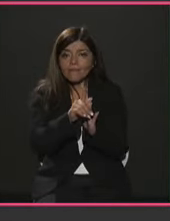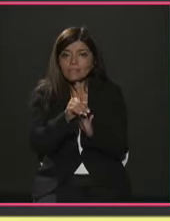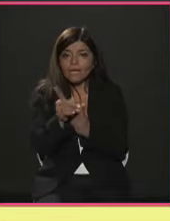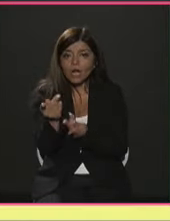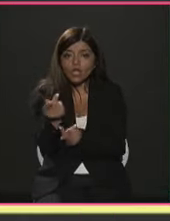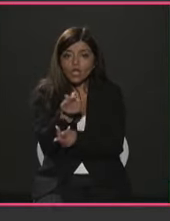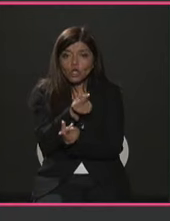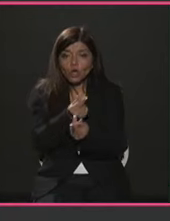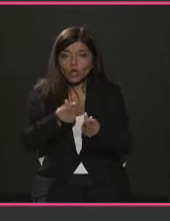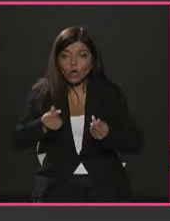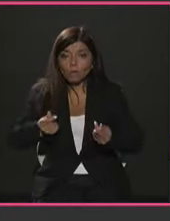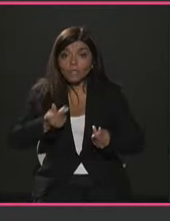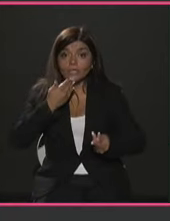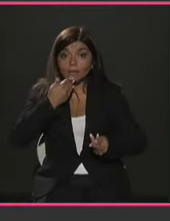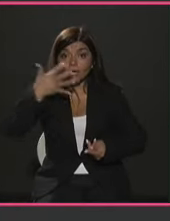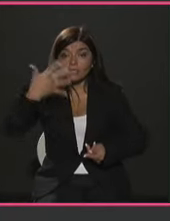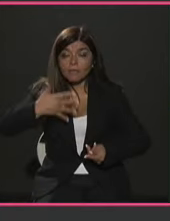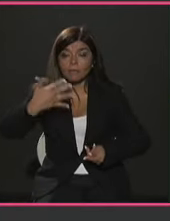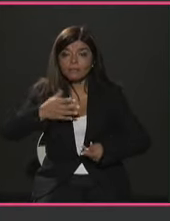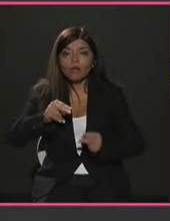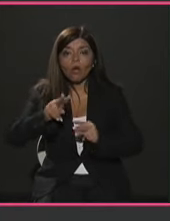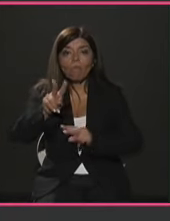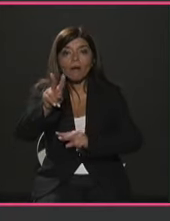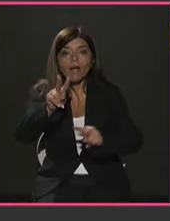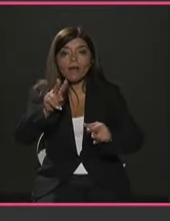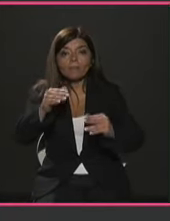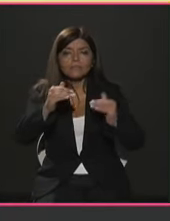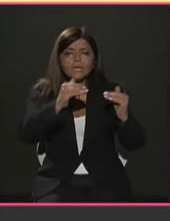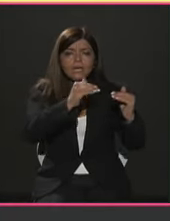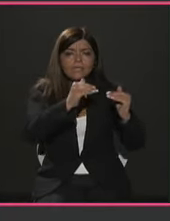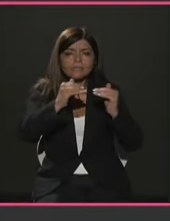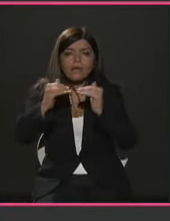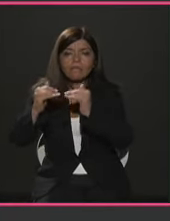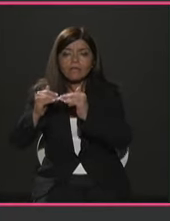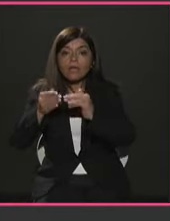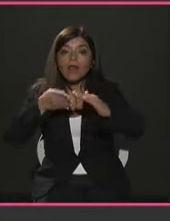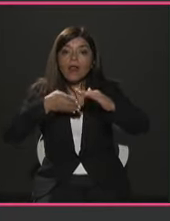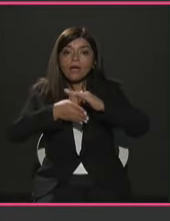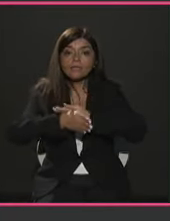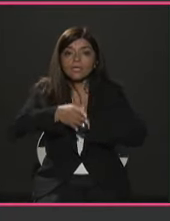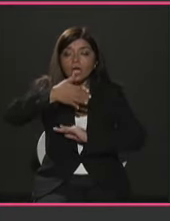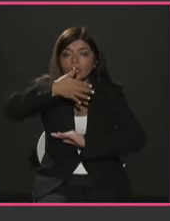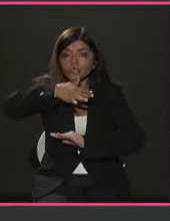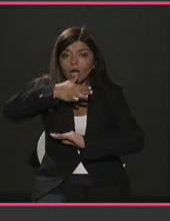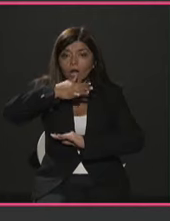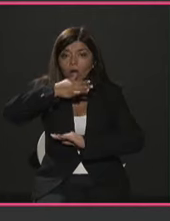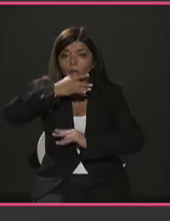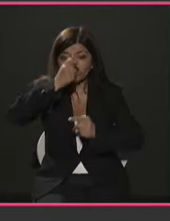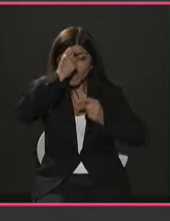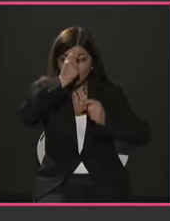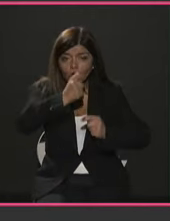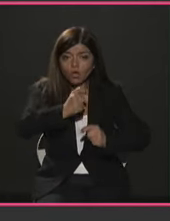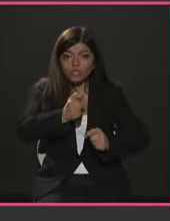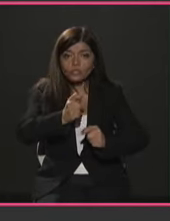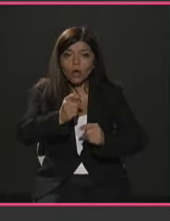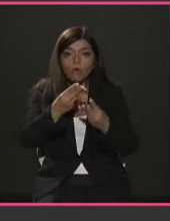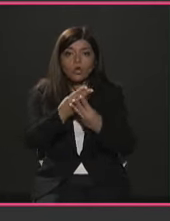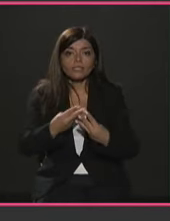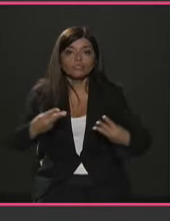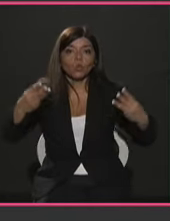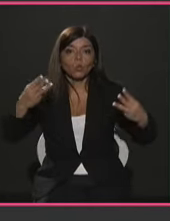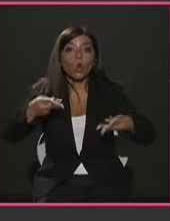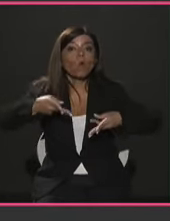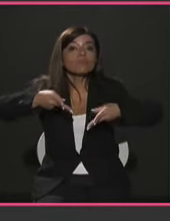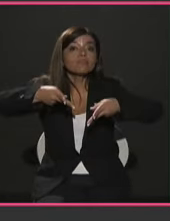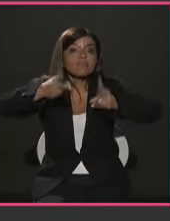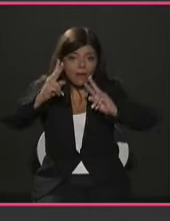económico También es importante para la paz y la estabilidad el acceso al agua reconocido como por las Naciones Unidas es